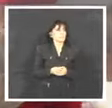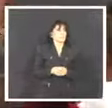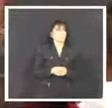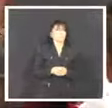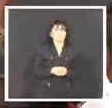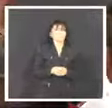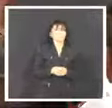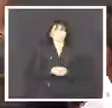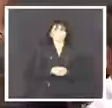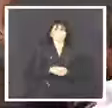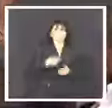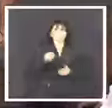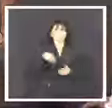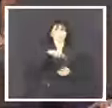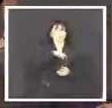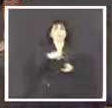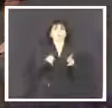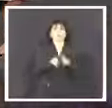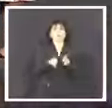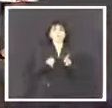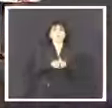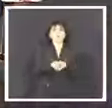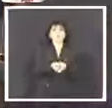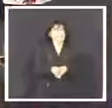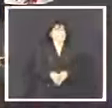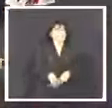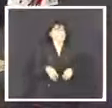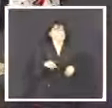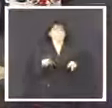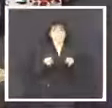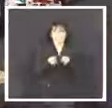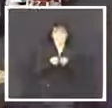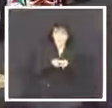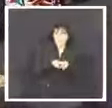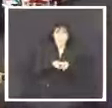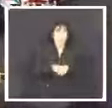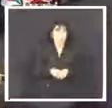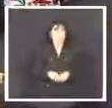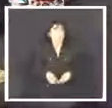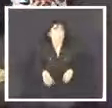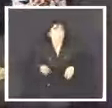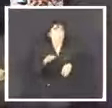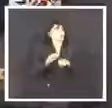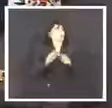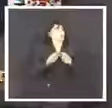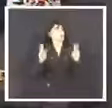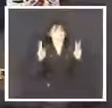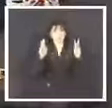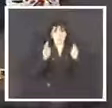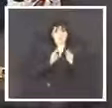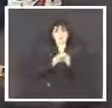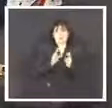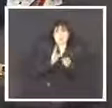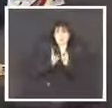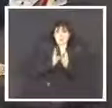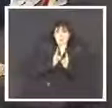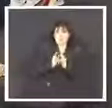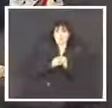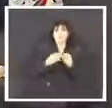De nuestros primos, nuestros hermanos, nuestros vecinos. Y que el 2 de